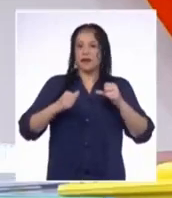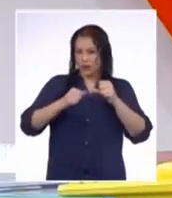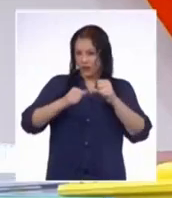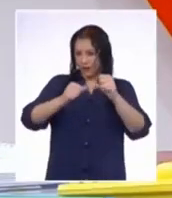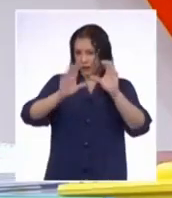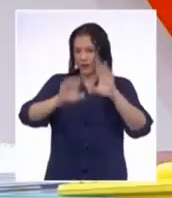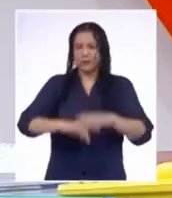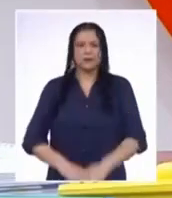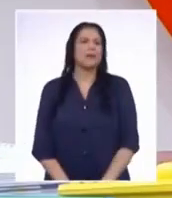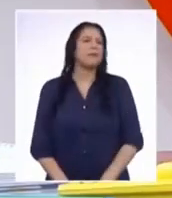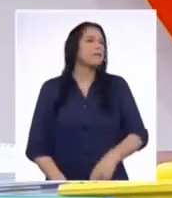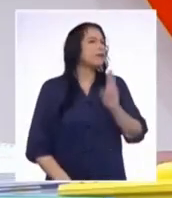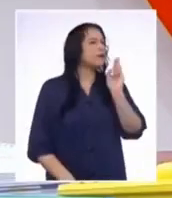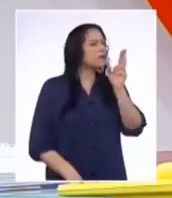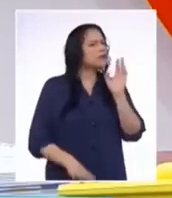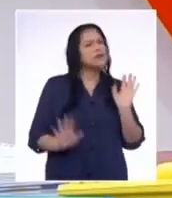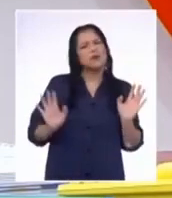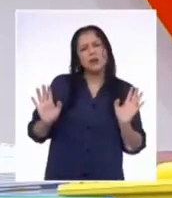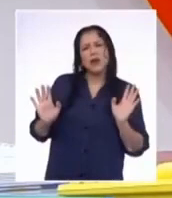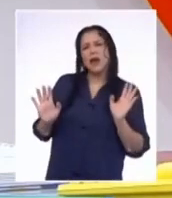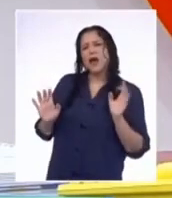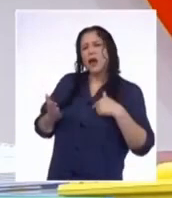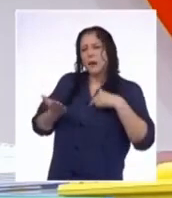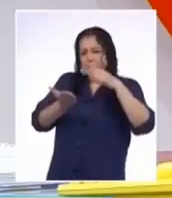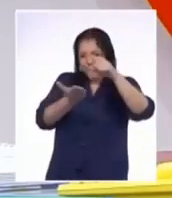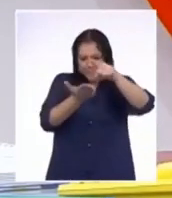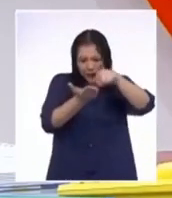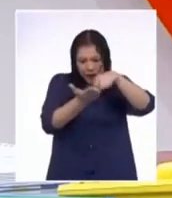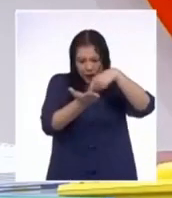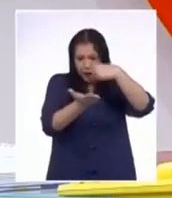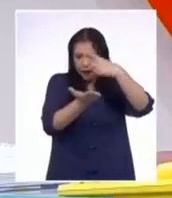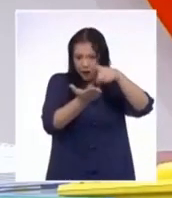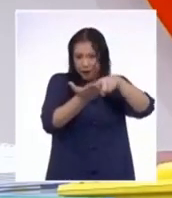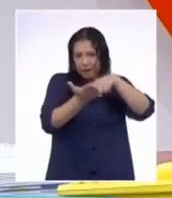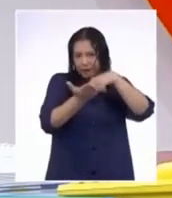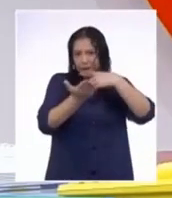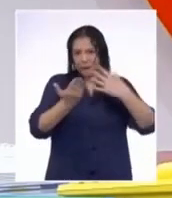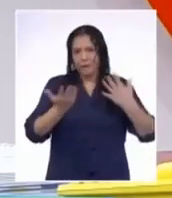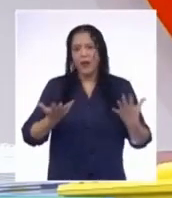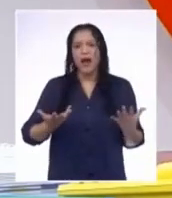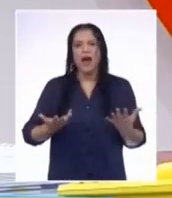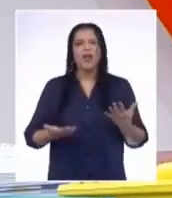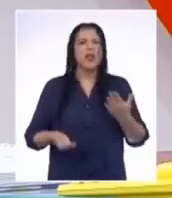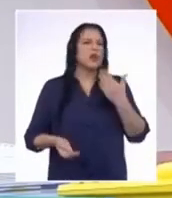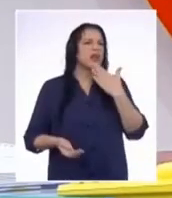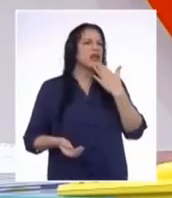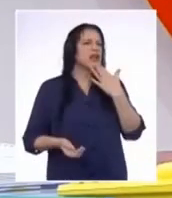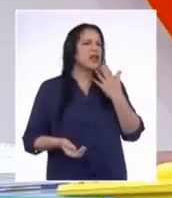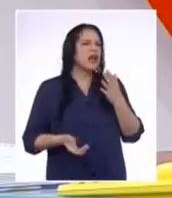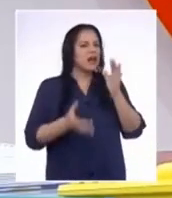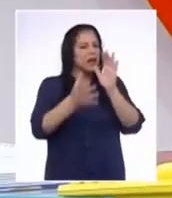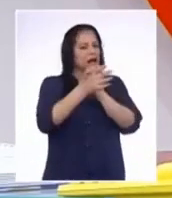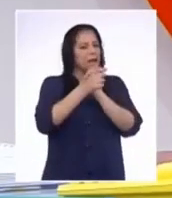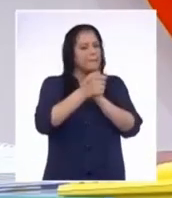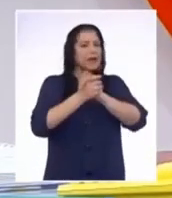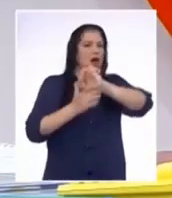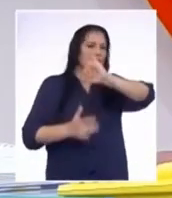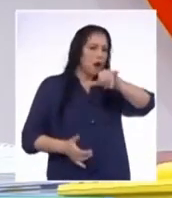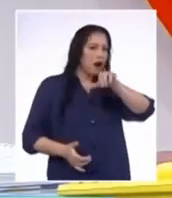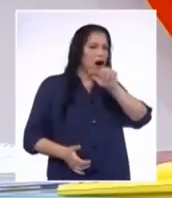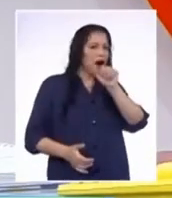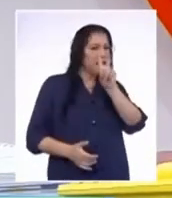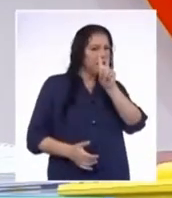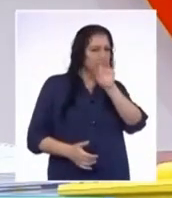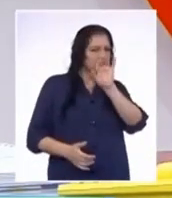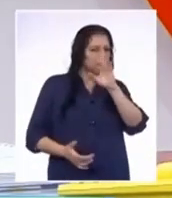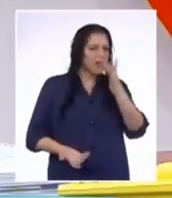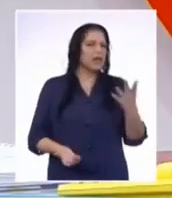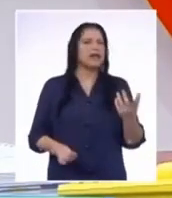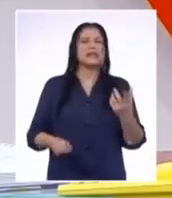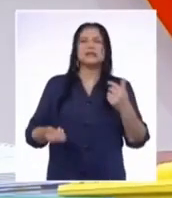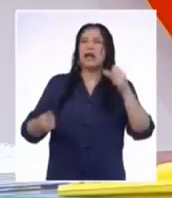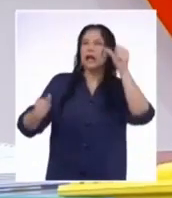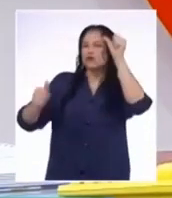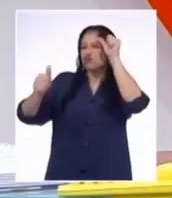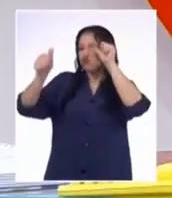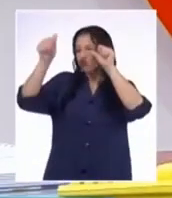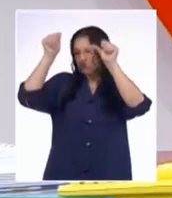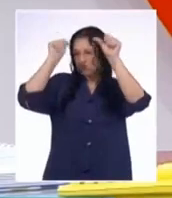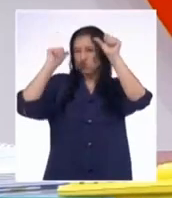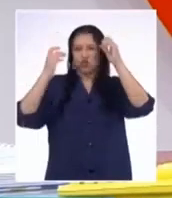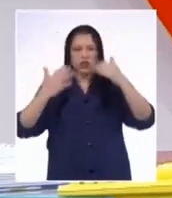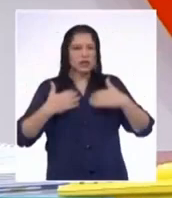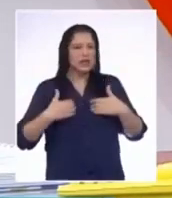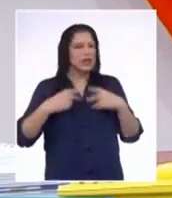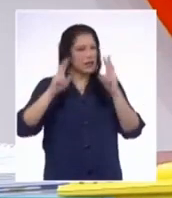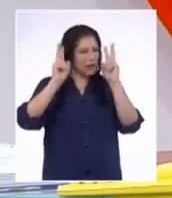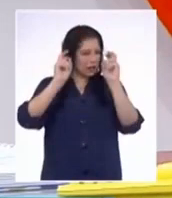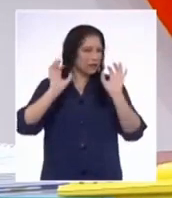¿Seguimos? Profesora, me llegó un mensaje de nuestro amigo Javier. tiene una duda respecto